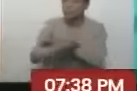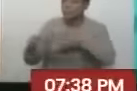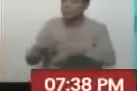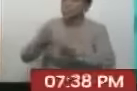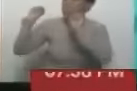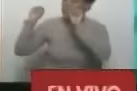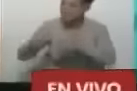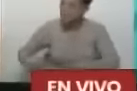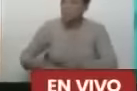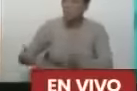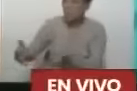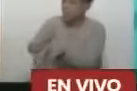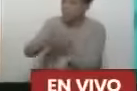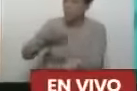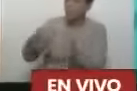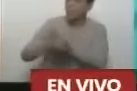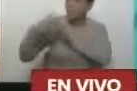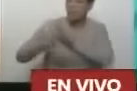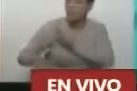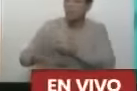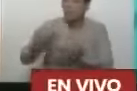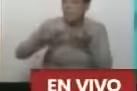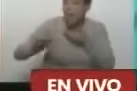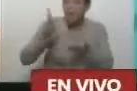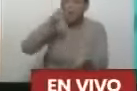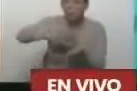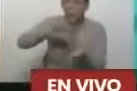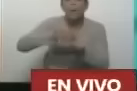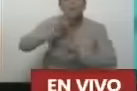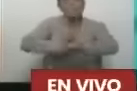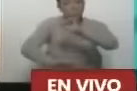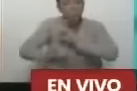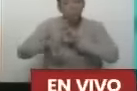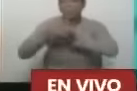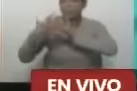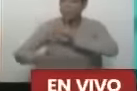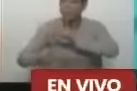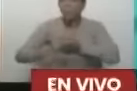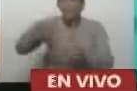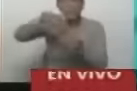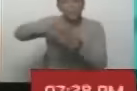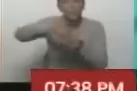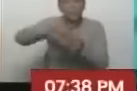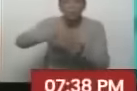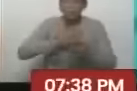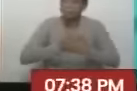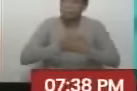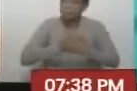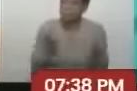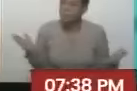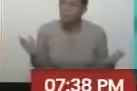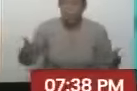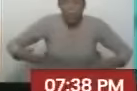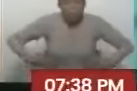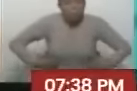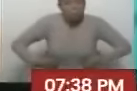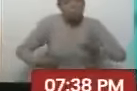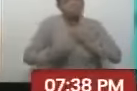cinco veces sí para acudir el 3 de diciembre a defender con su voto con su alma con su corazón con su